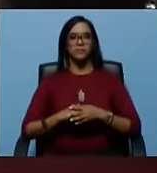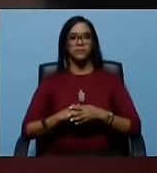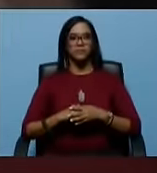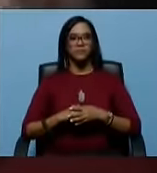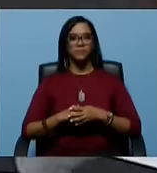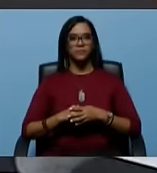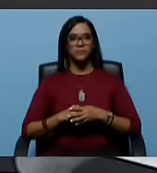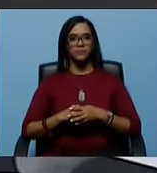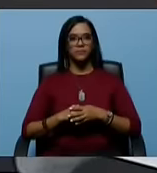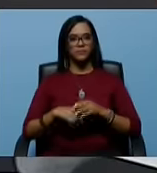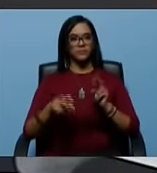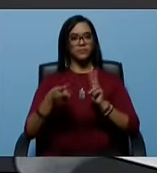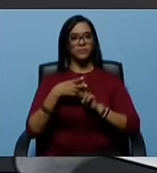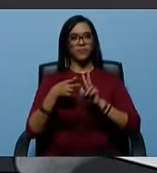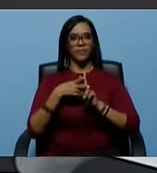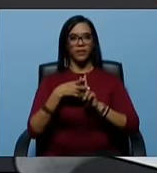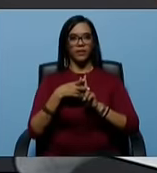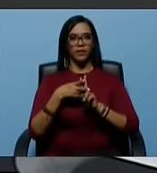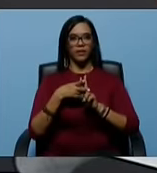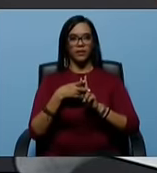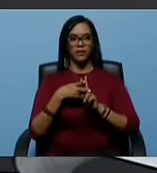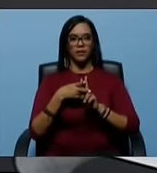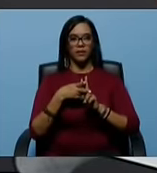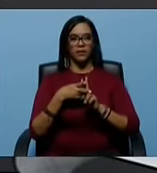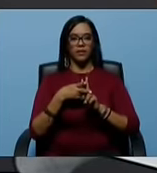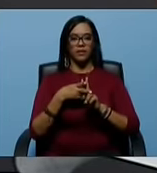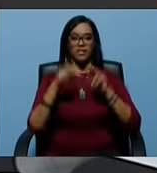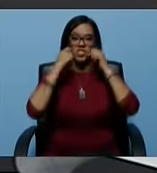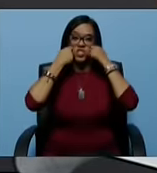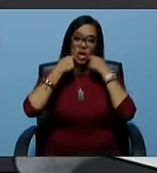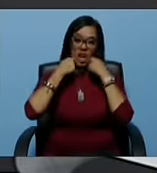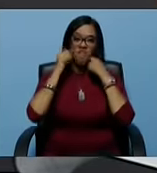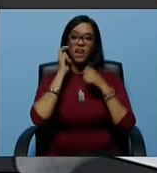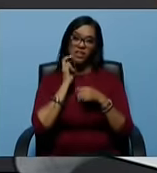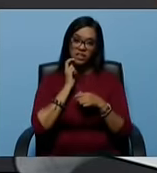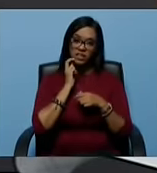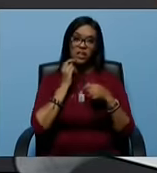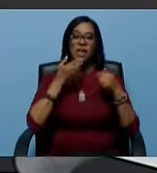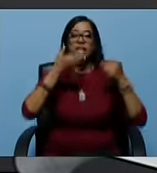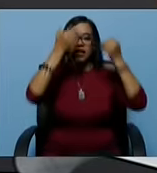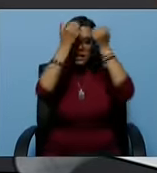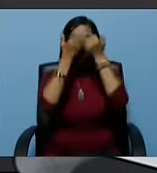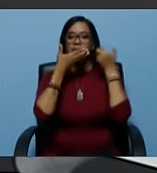La etiqueta sencilla, numeral, Sayona, fascista, terrorista.